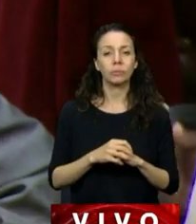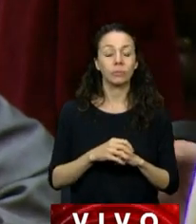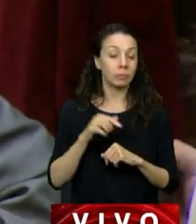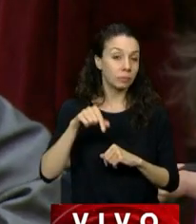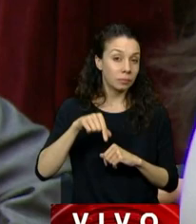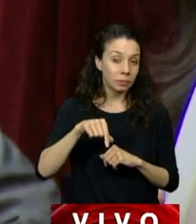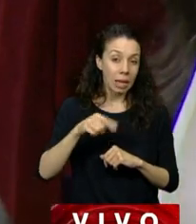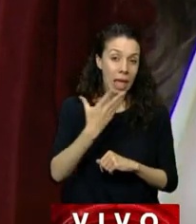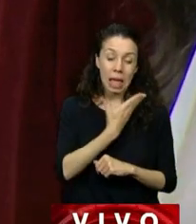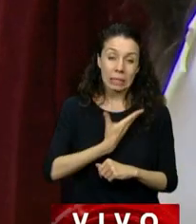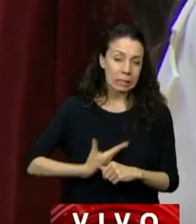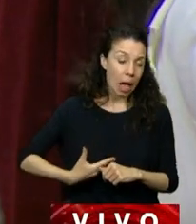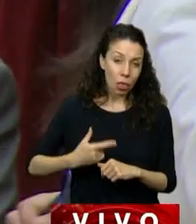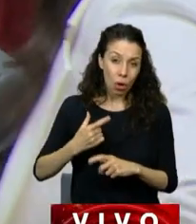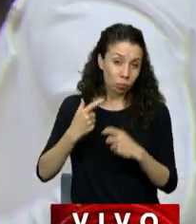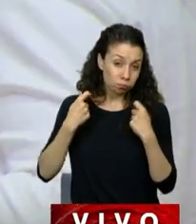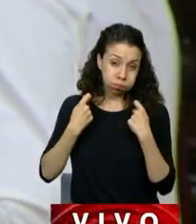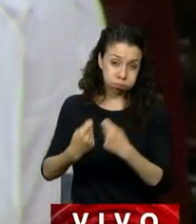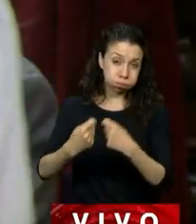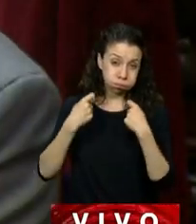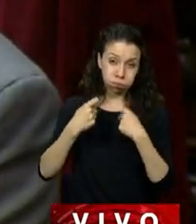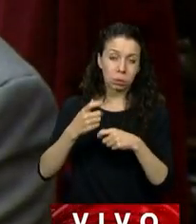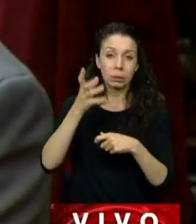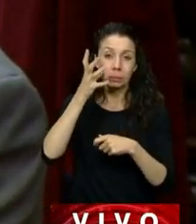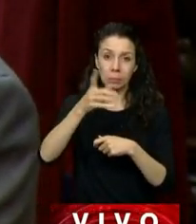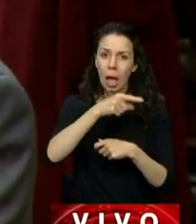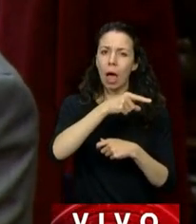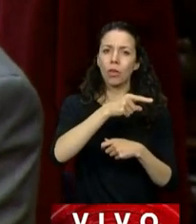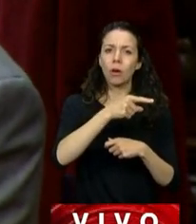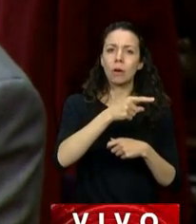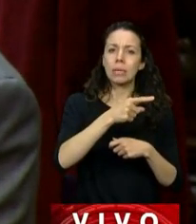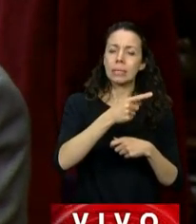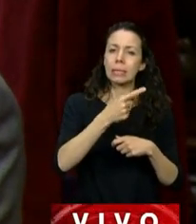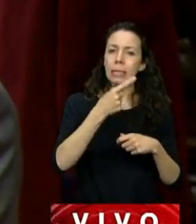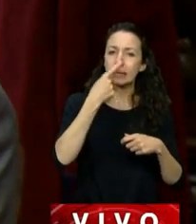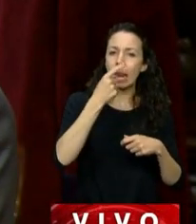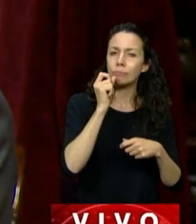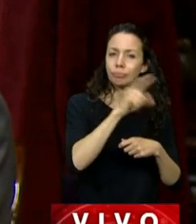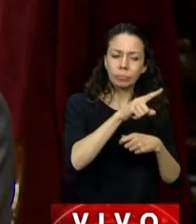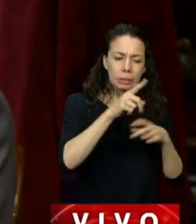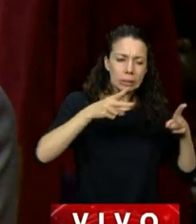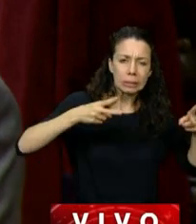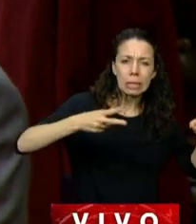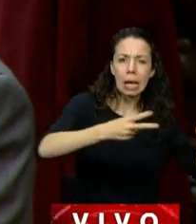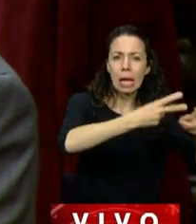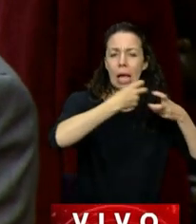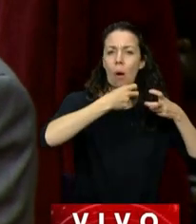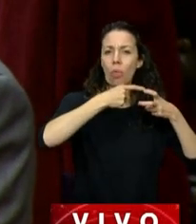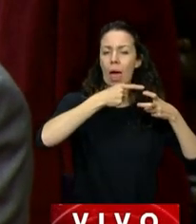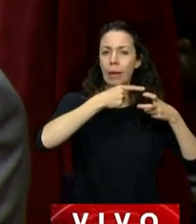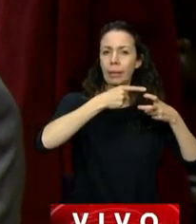voraz que solo se enfoca en recaudar y no en simplificar la acción